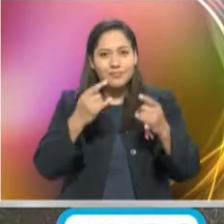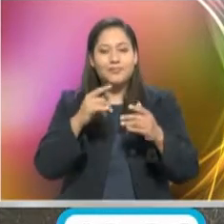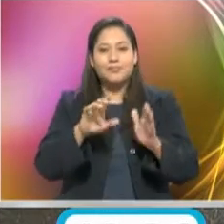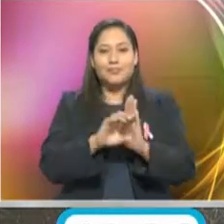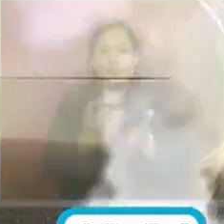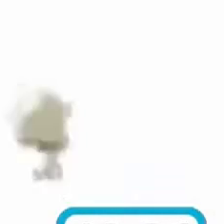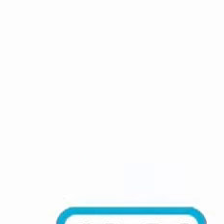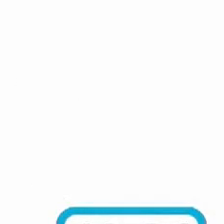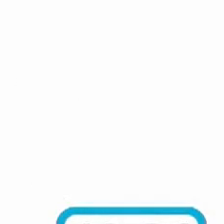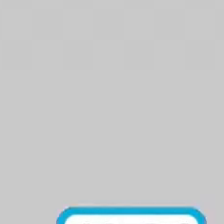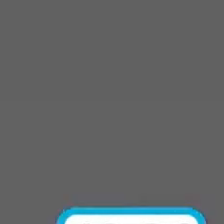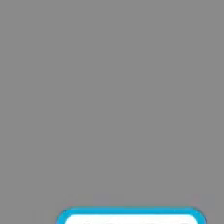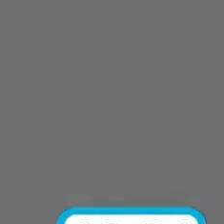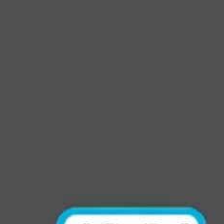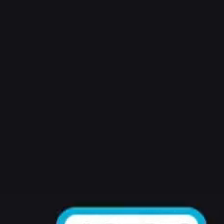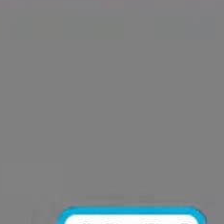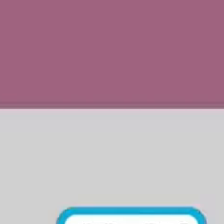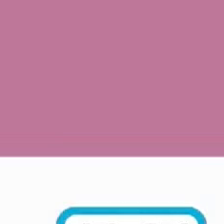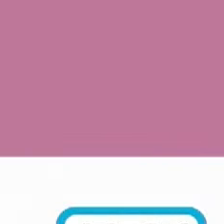estudio.